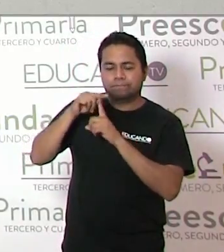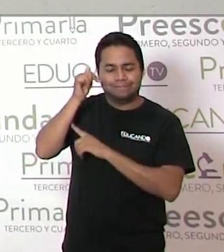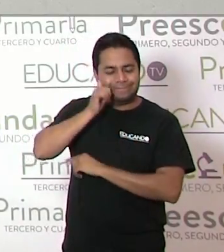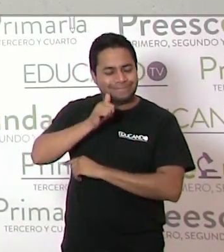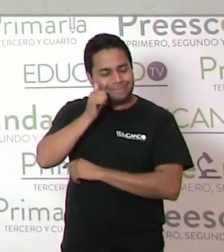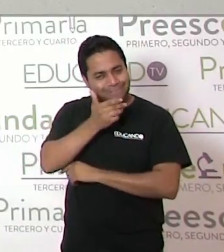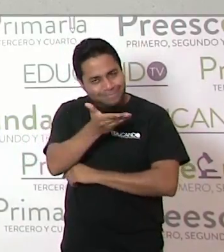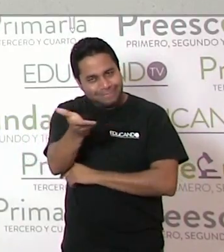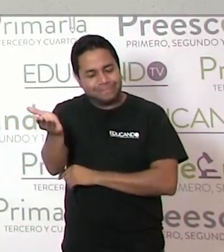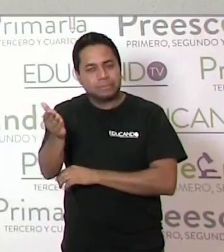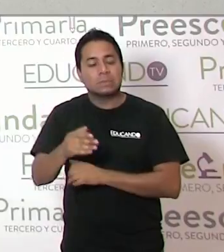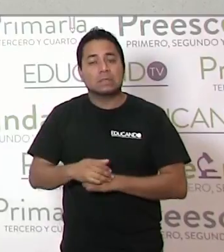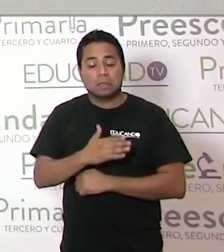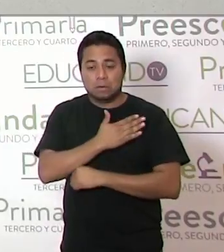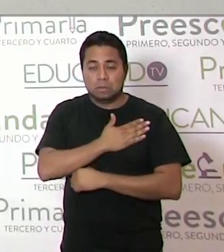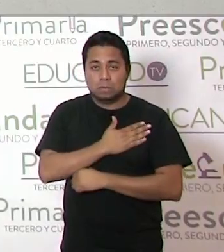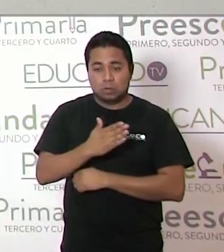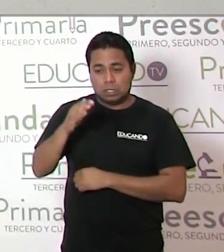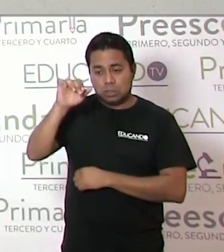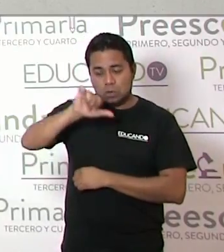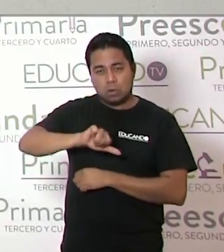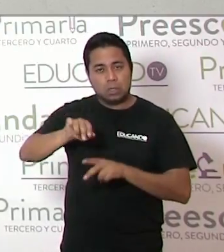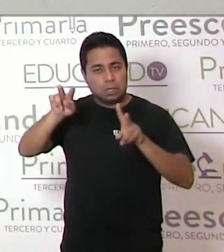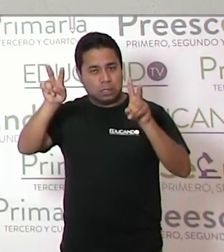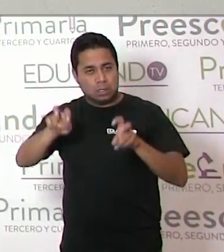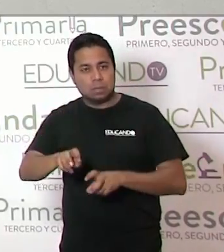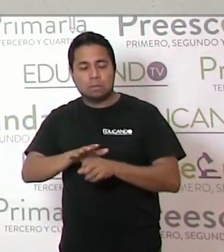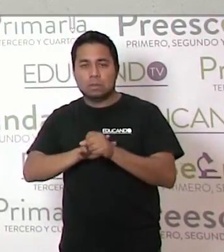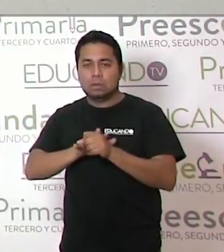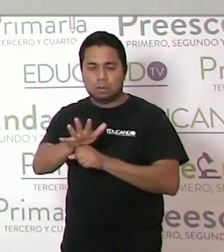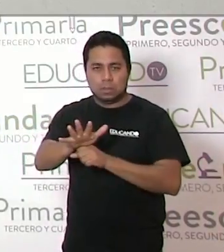Bueno, pues el tema del día de hoy es